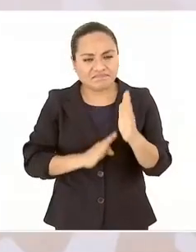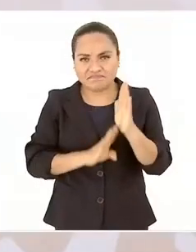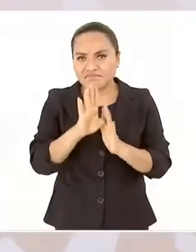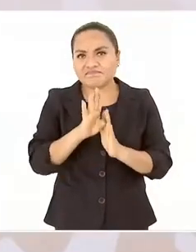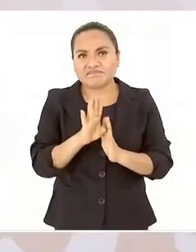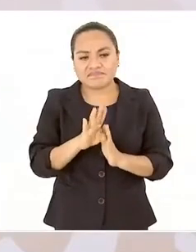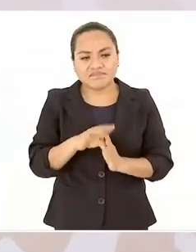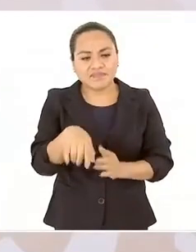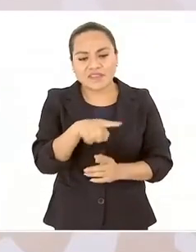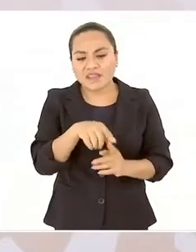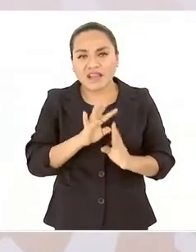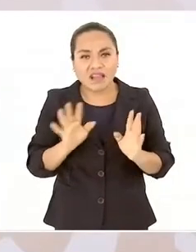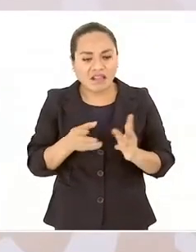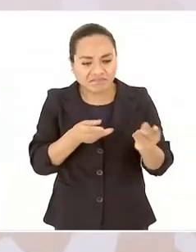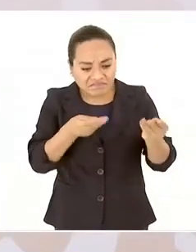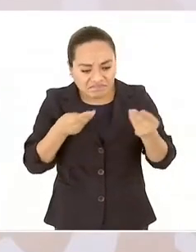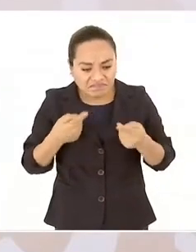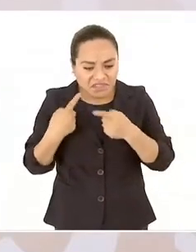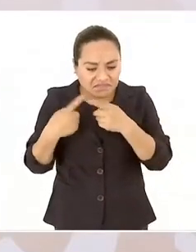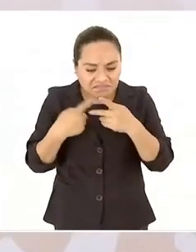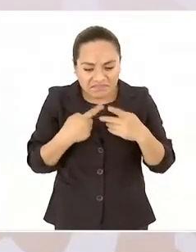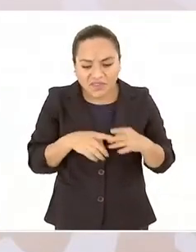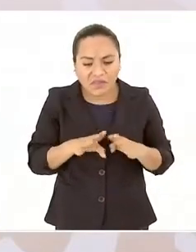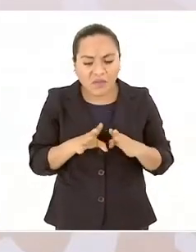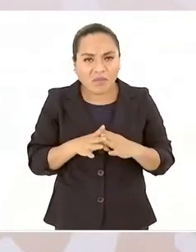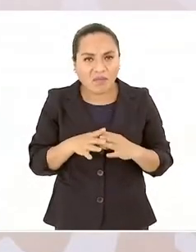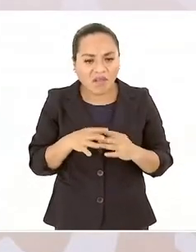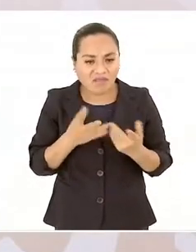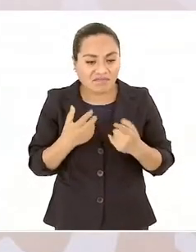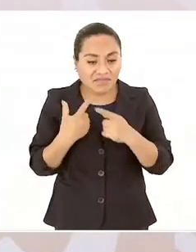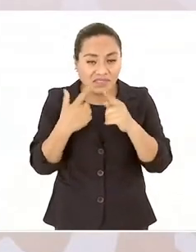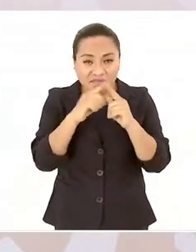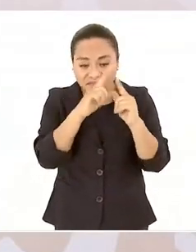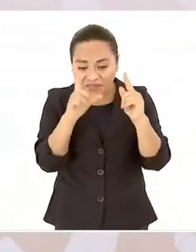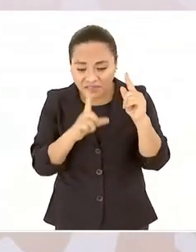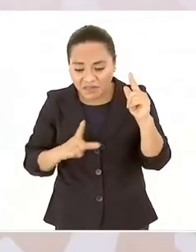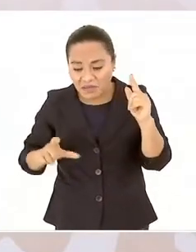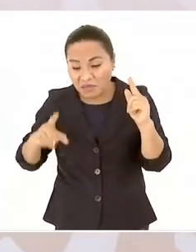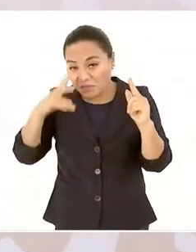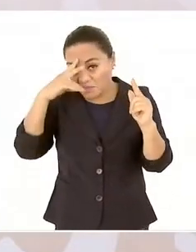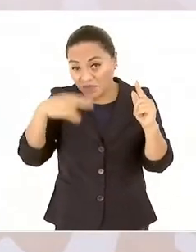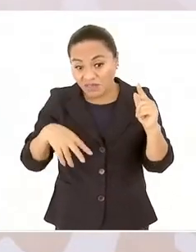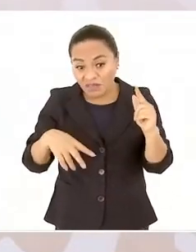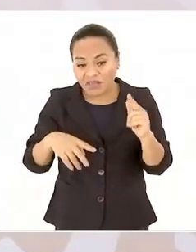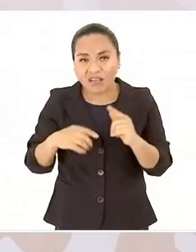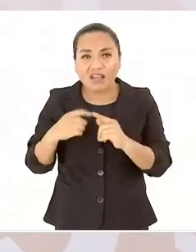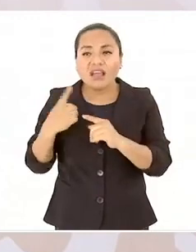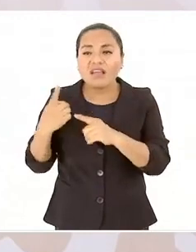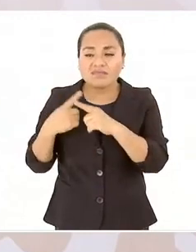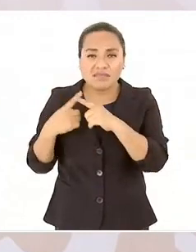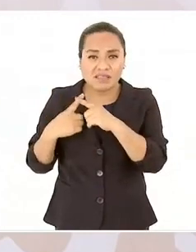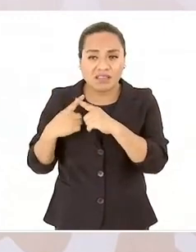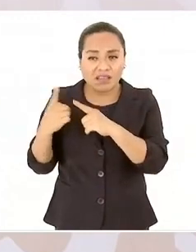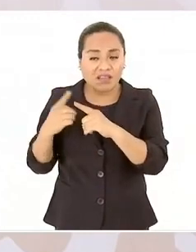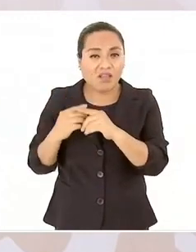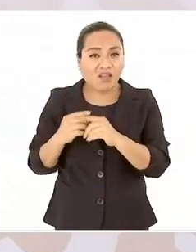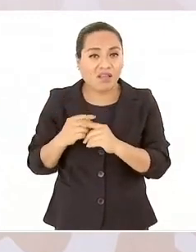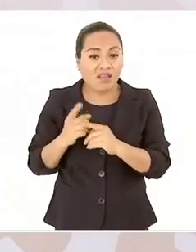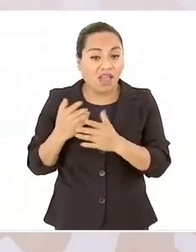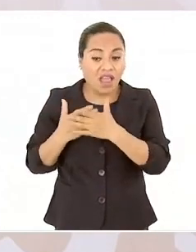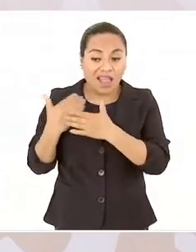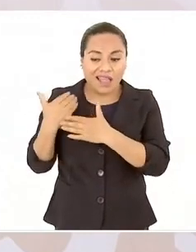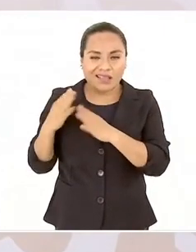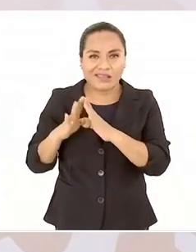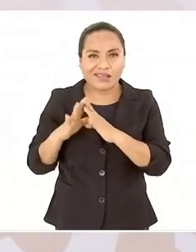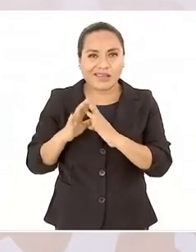nos dejaron. Una vez, un alto político mexicano, cuando ya iba yo a tomar